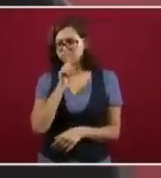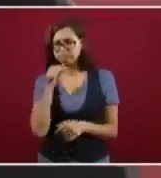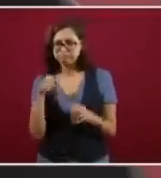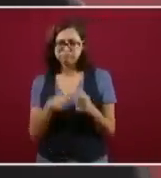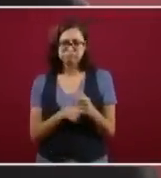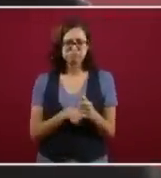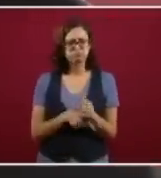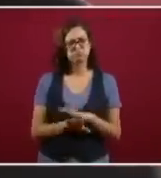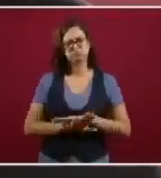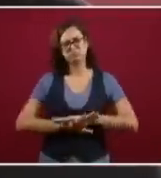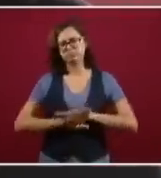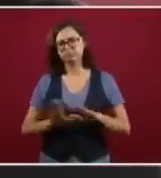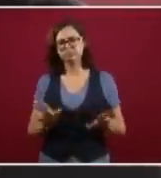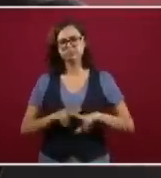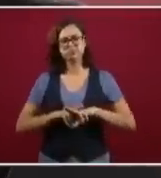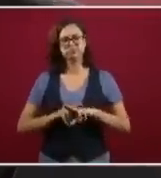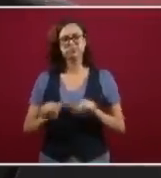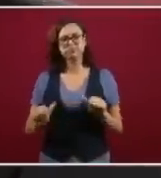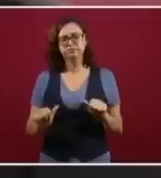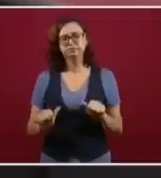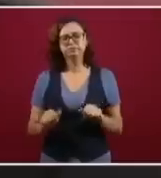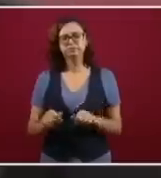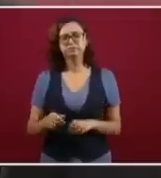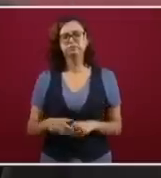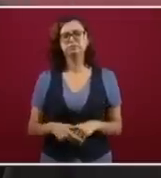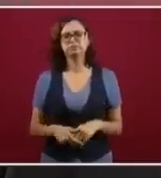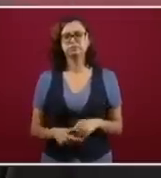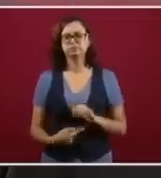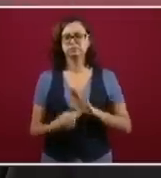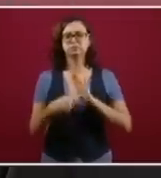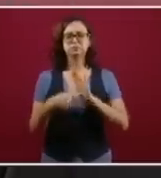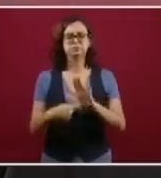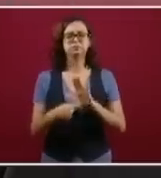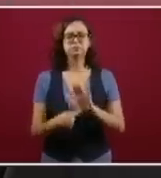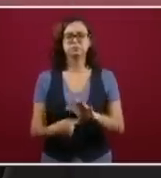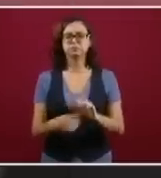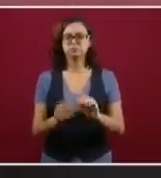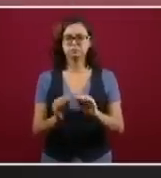nada, con toda transparencia.